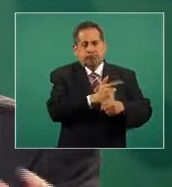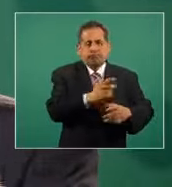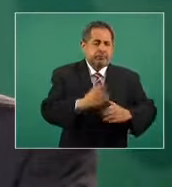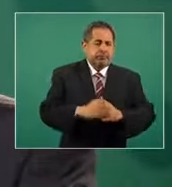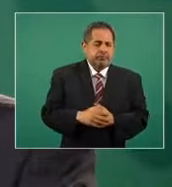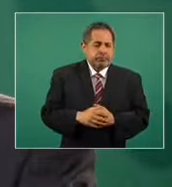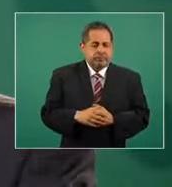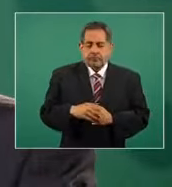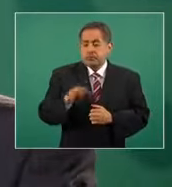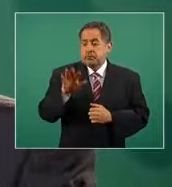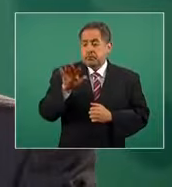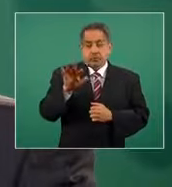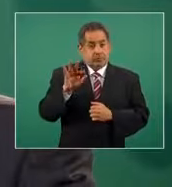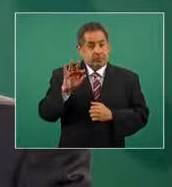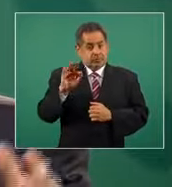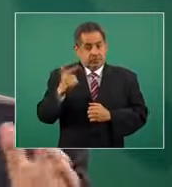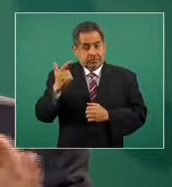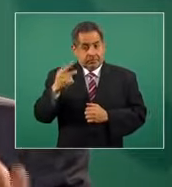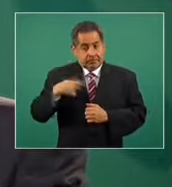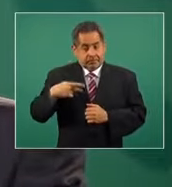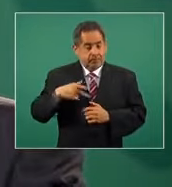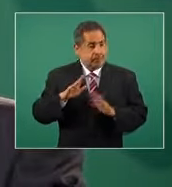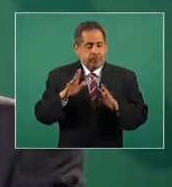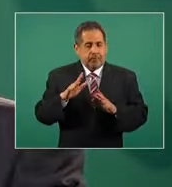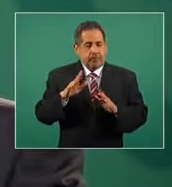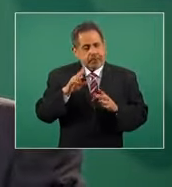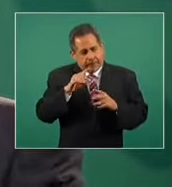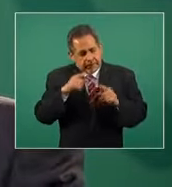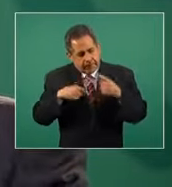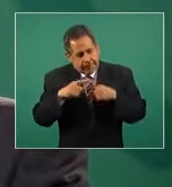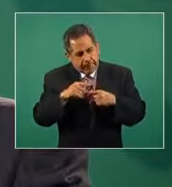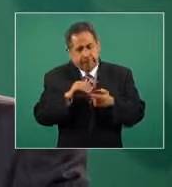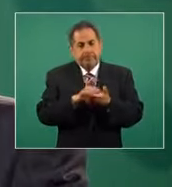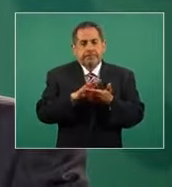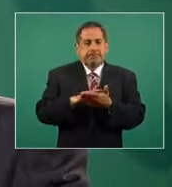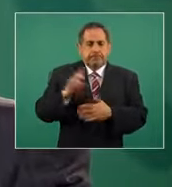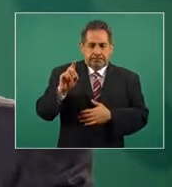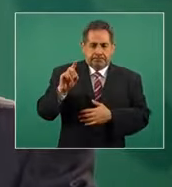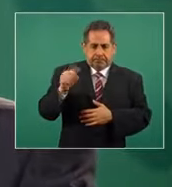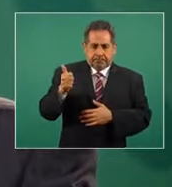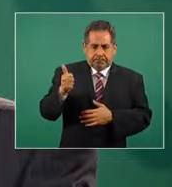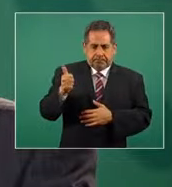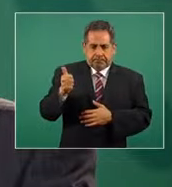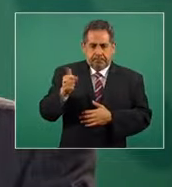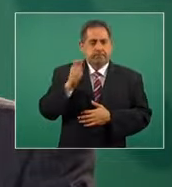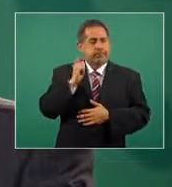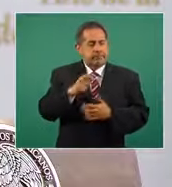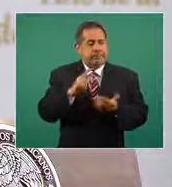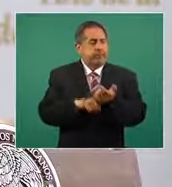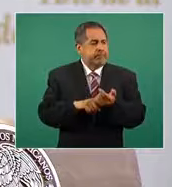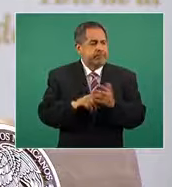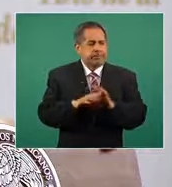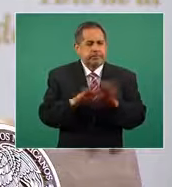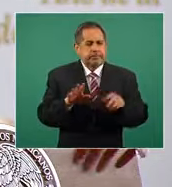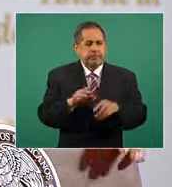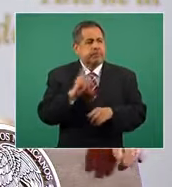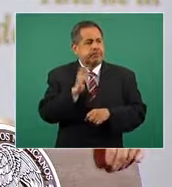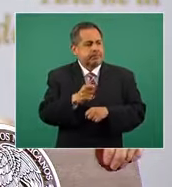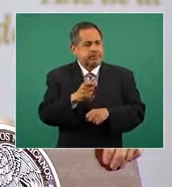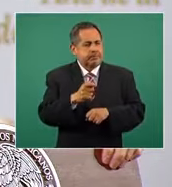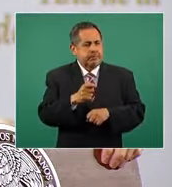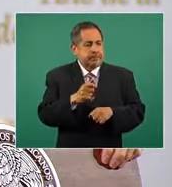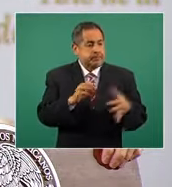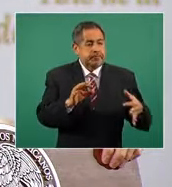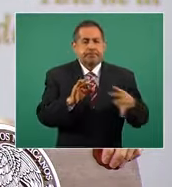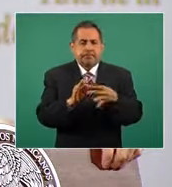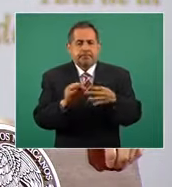en vez de 47 que teníamos registrados, se ha dictaminado que 36 cumplen las características de ser eventos supuestamente